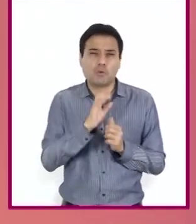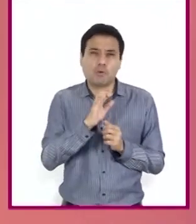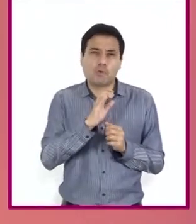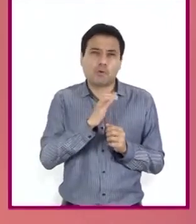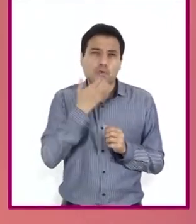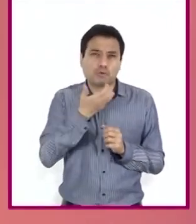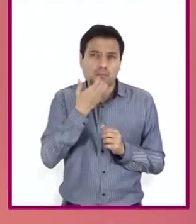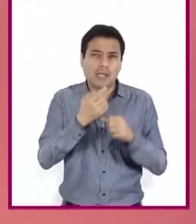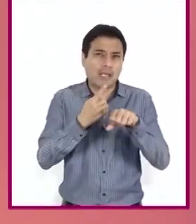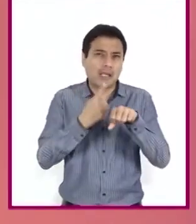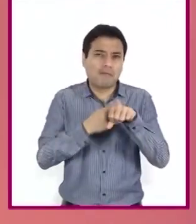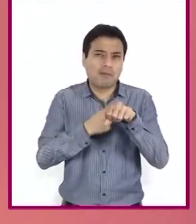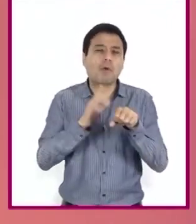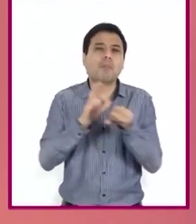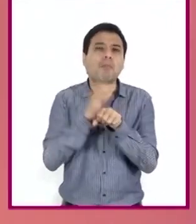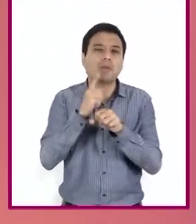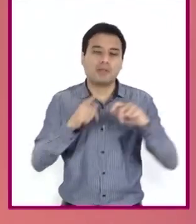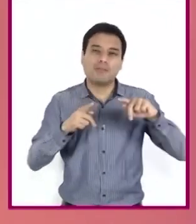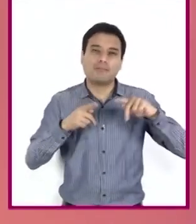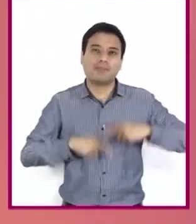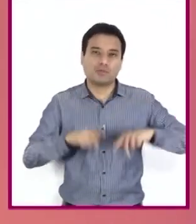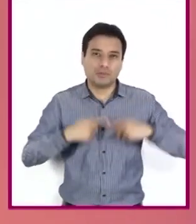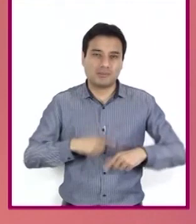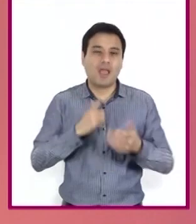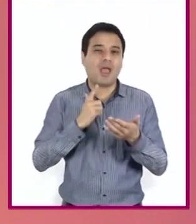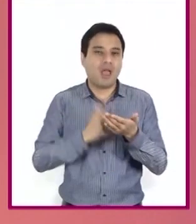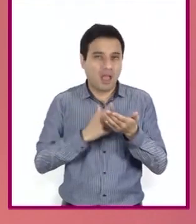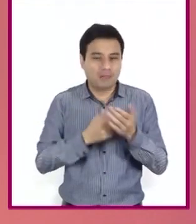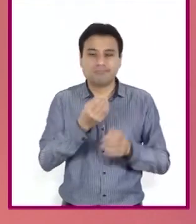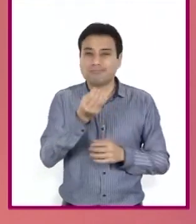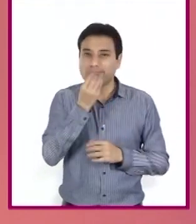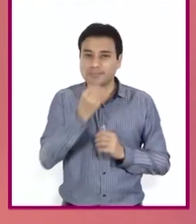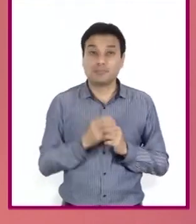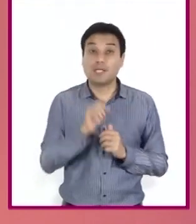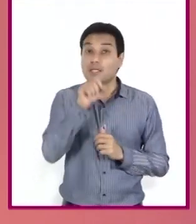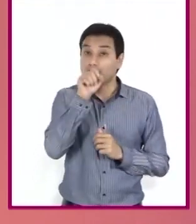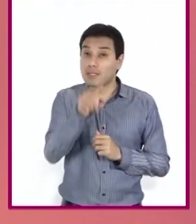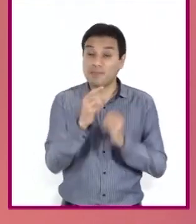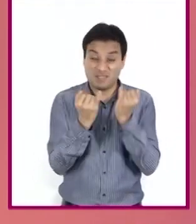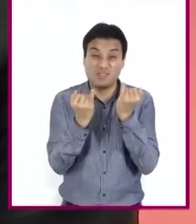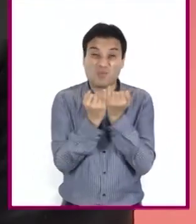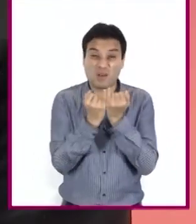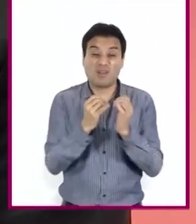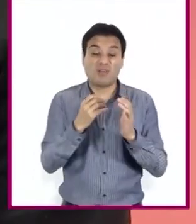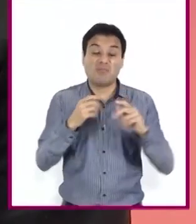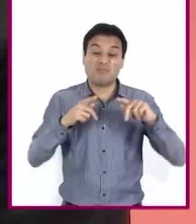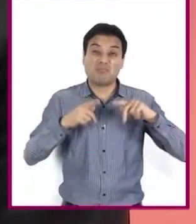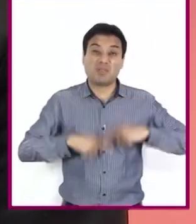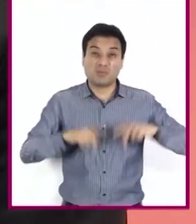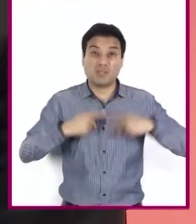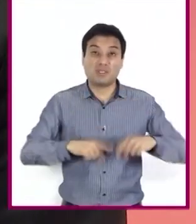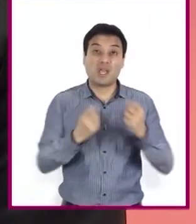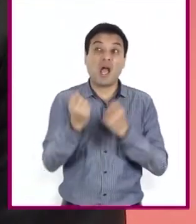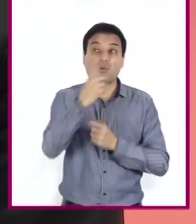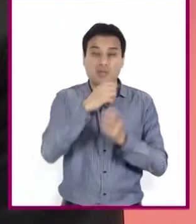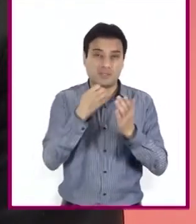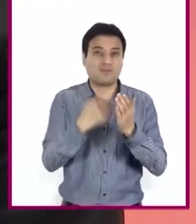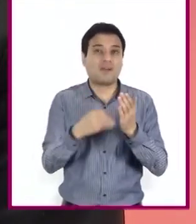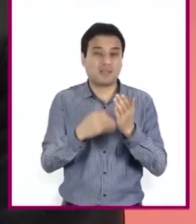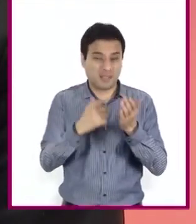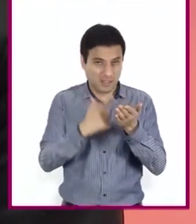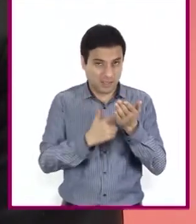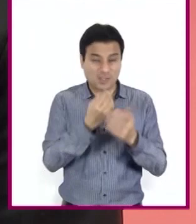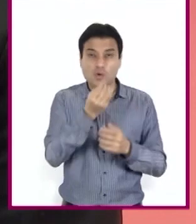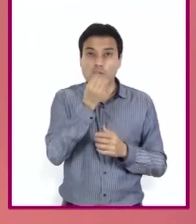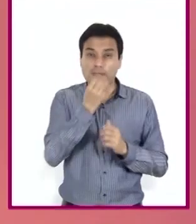enfermedades por exceso de lípidos y carbohidratos, pero también se da por deficiencia. Si no ingerimos algunas